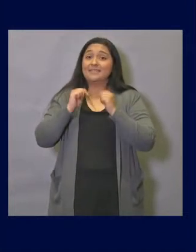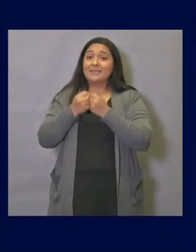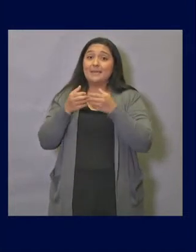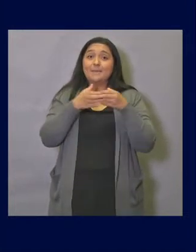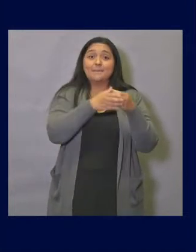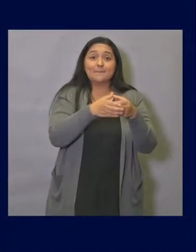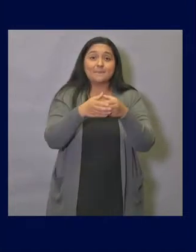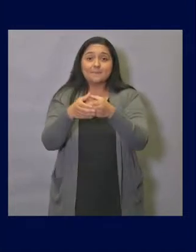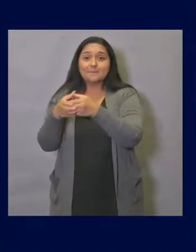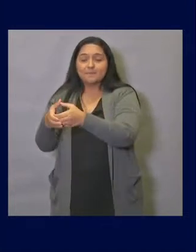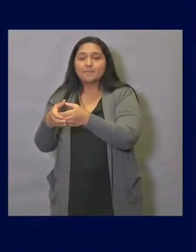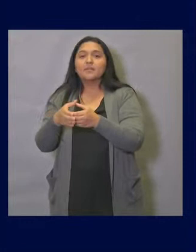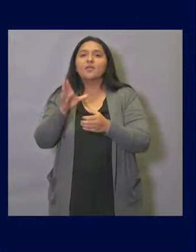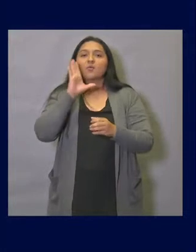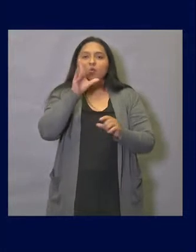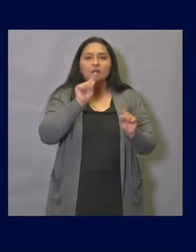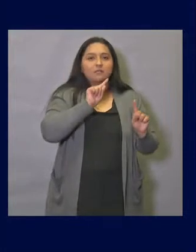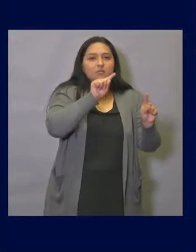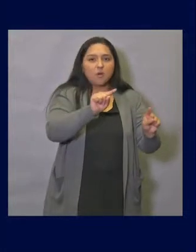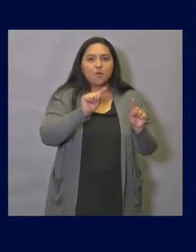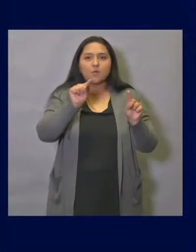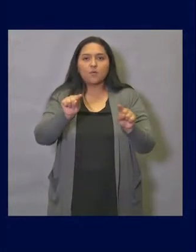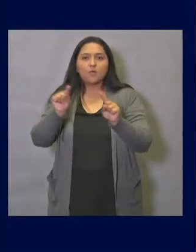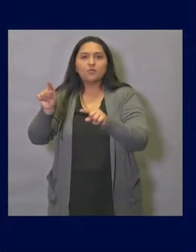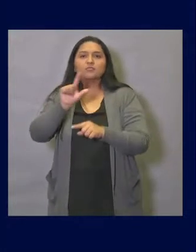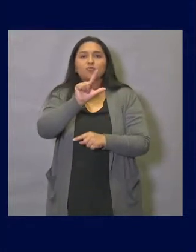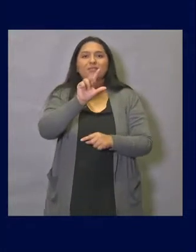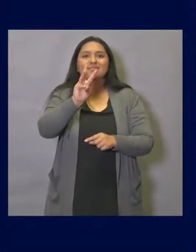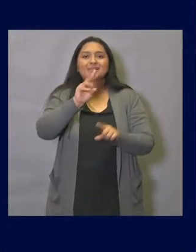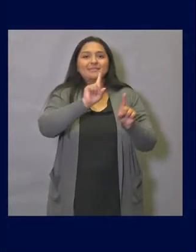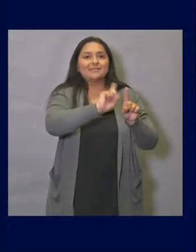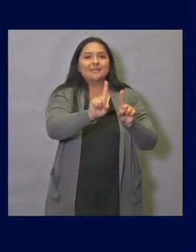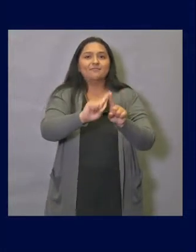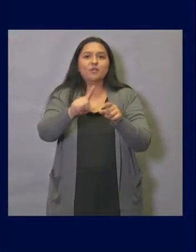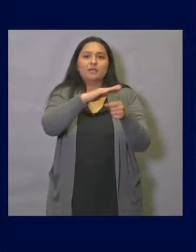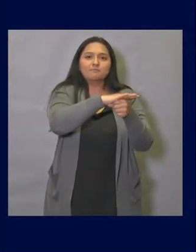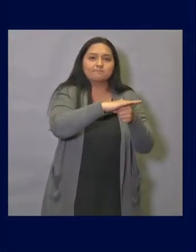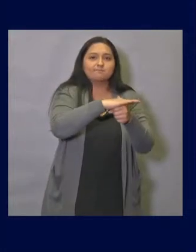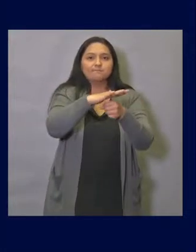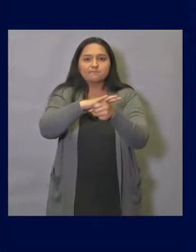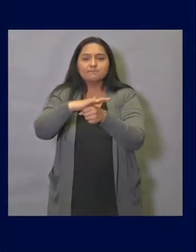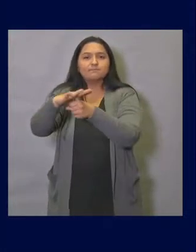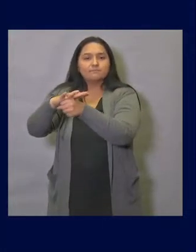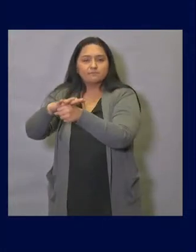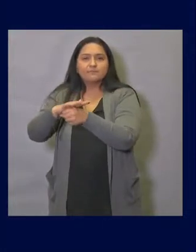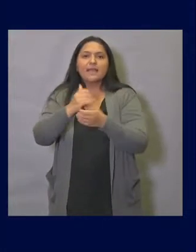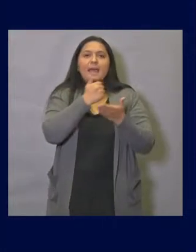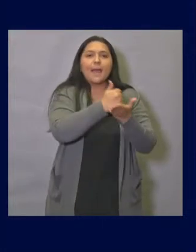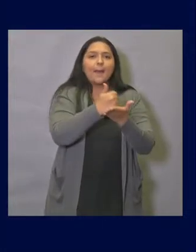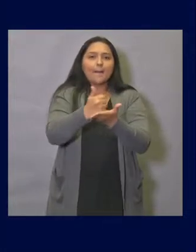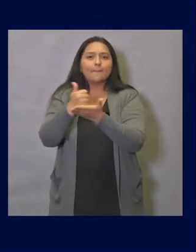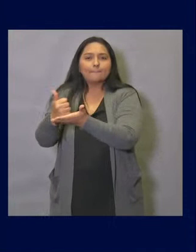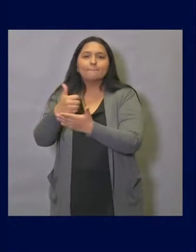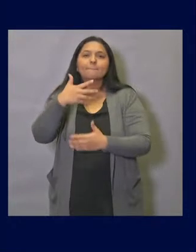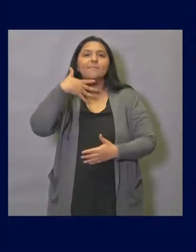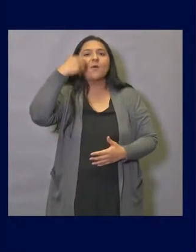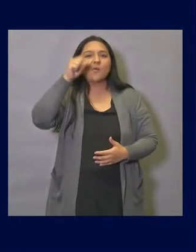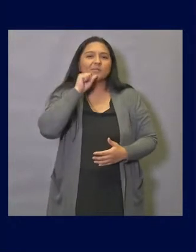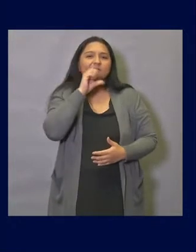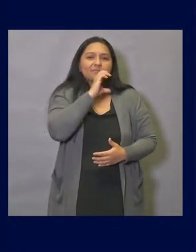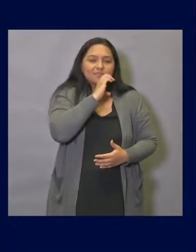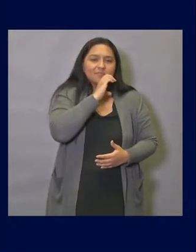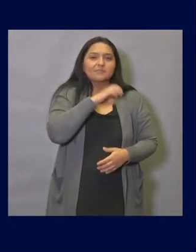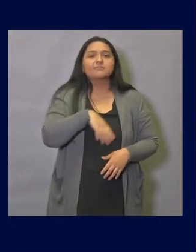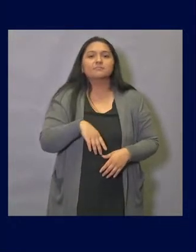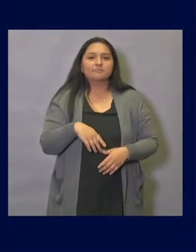visitarán 26 lugares de viviendas para personas mayores y 20 comunidades residenciales también para